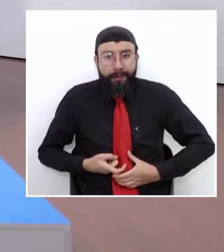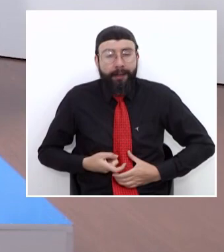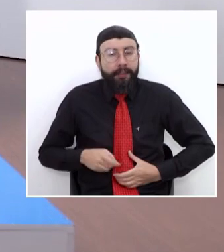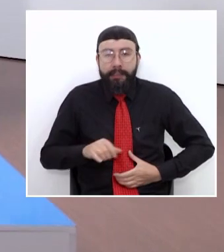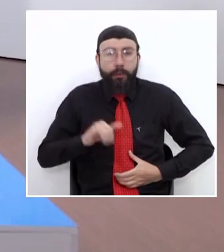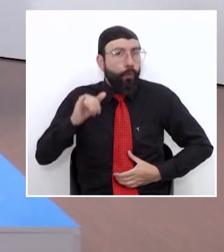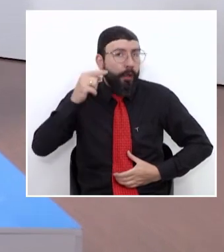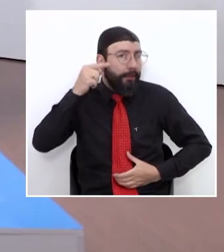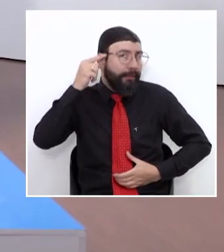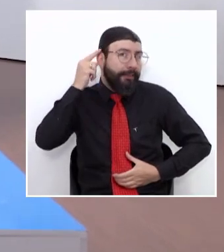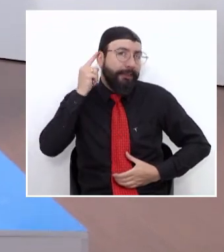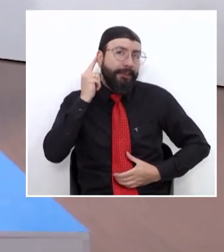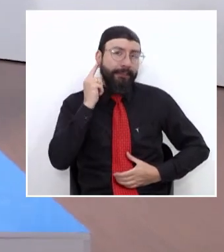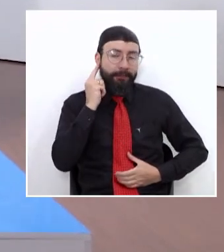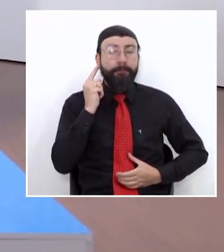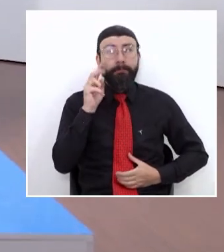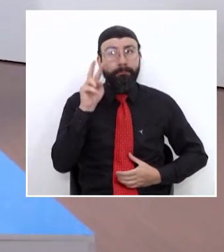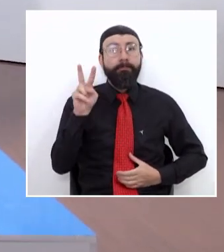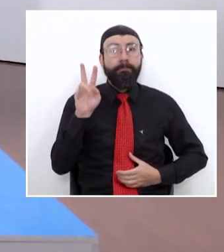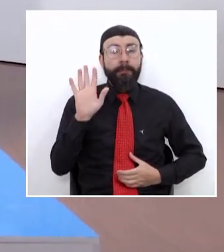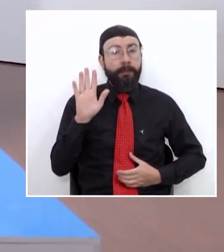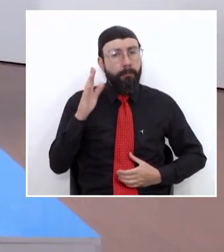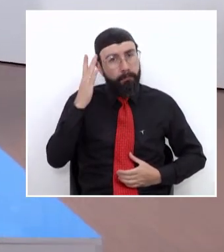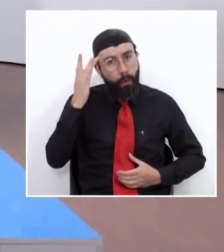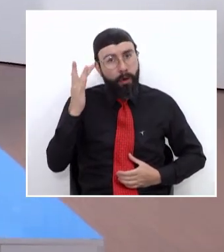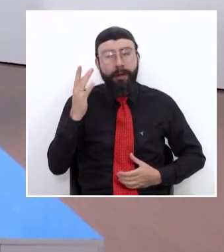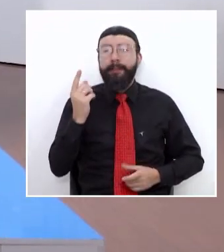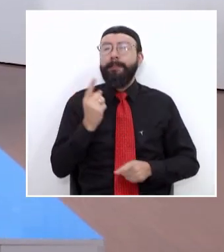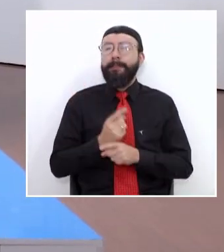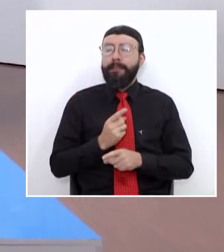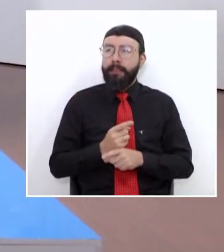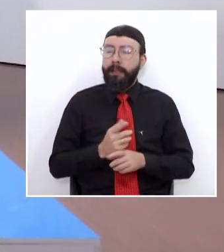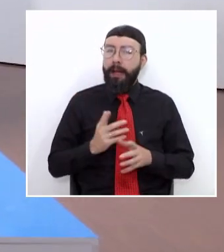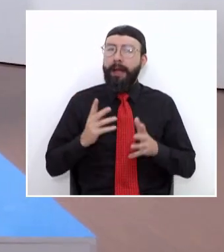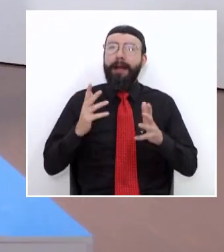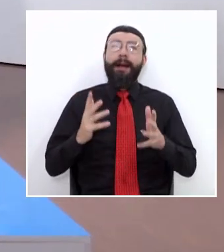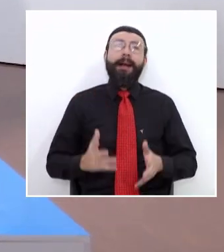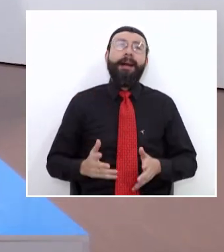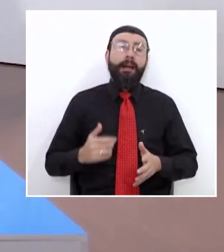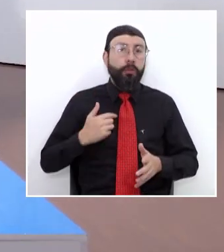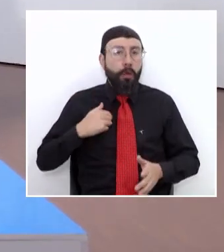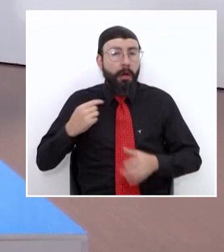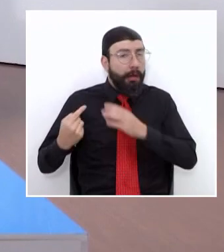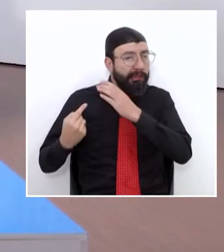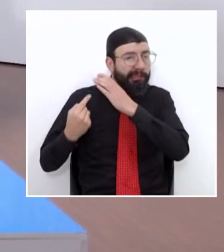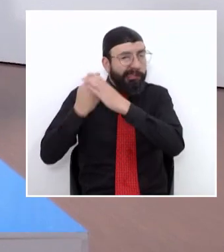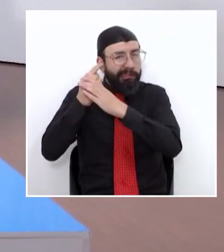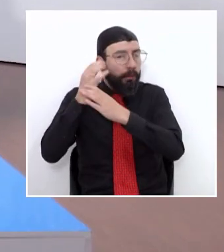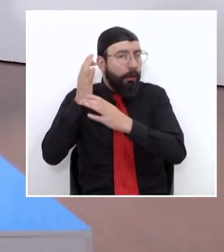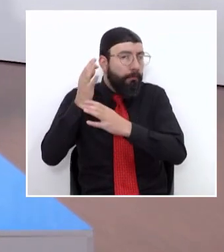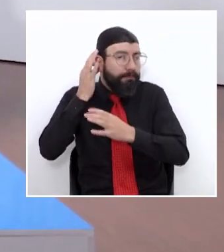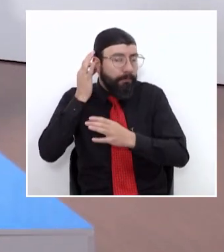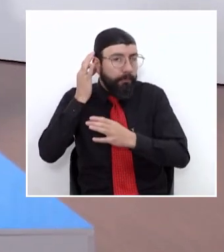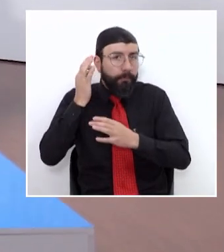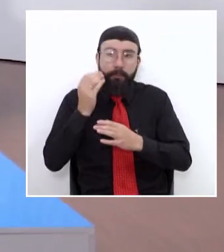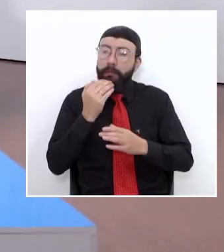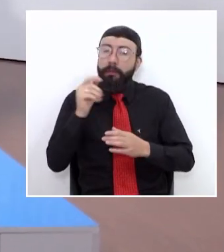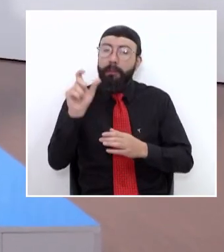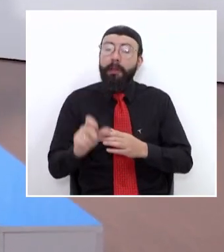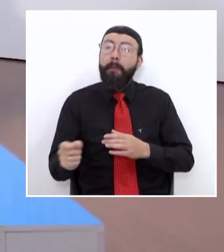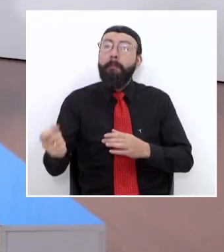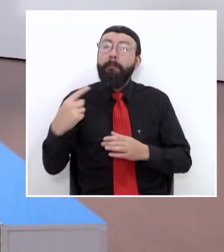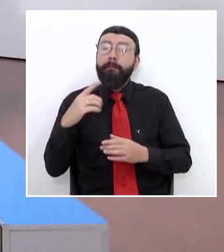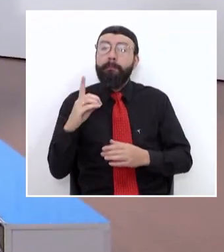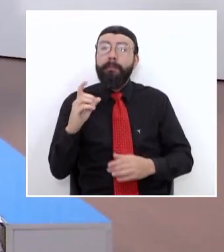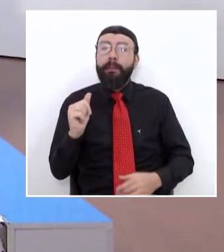partes anatómicas y la oreja, porque ahí es donde ustedes entienden que cuando se están haciendo una perforación, porque me preguntaba aquí